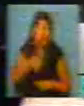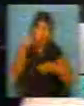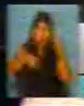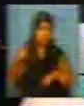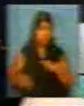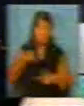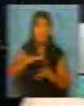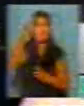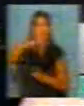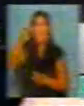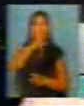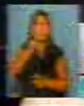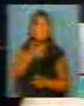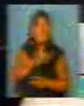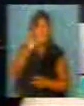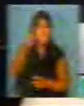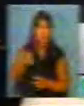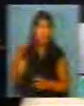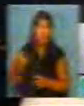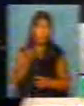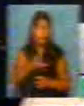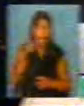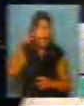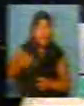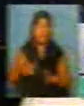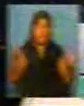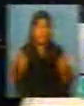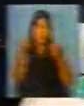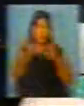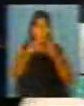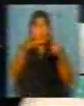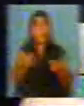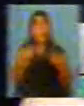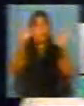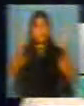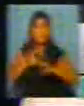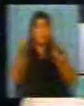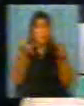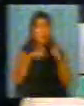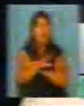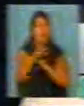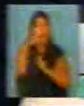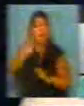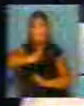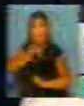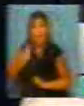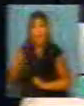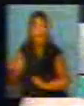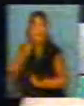viene le permita el trabajo y el sueldo a 600 familias. Hemos puesto a